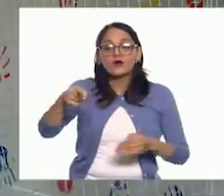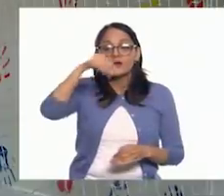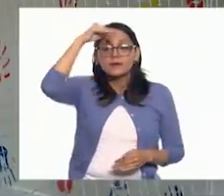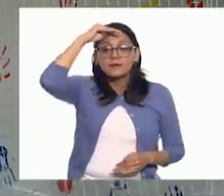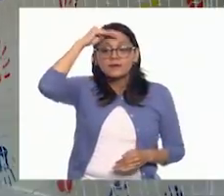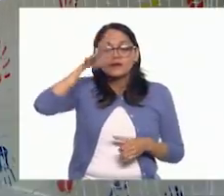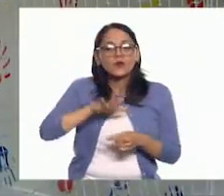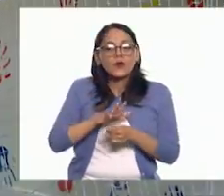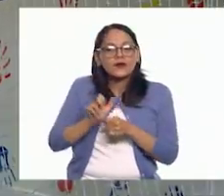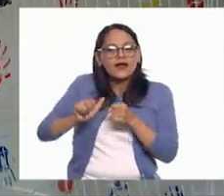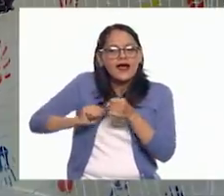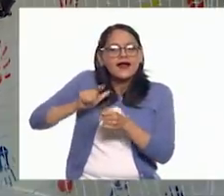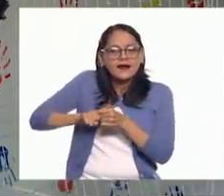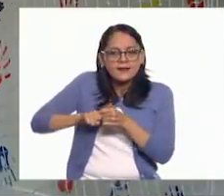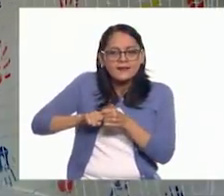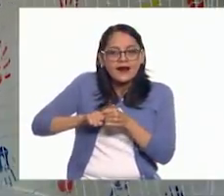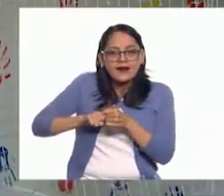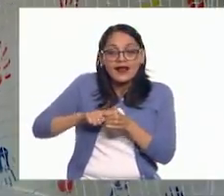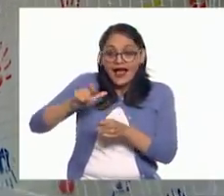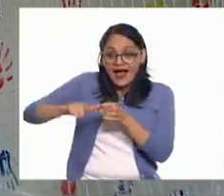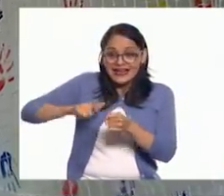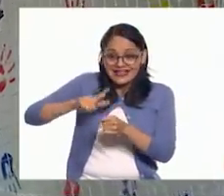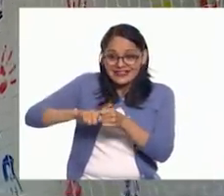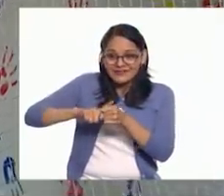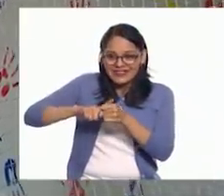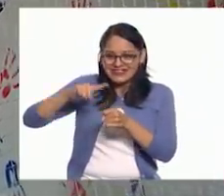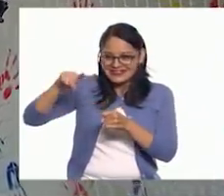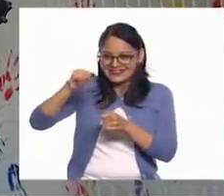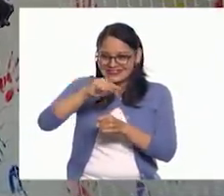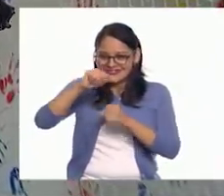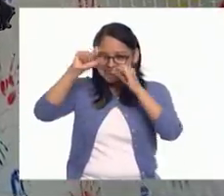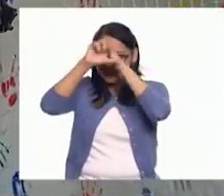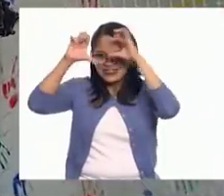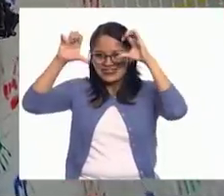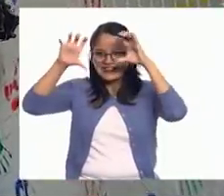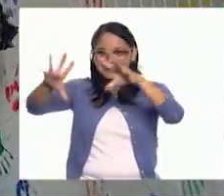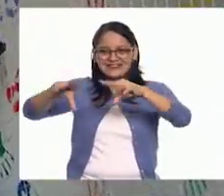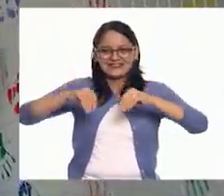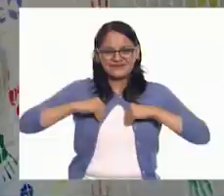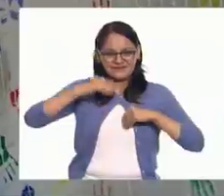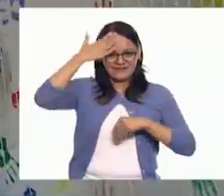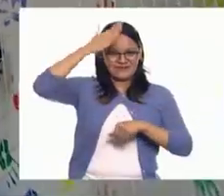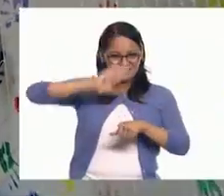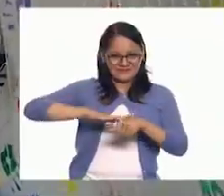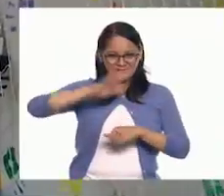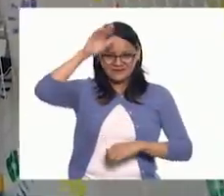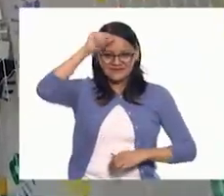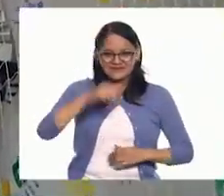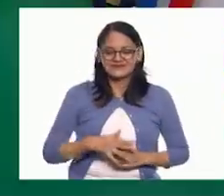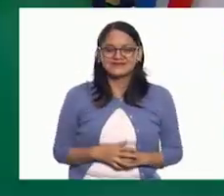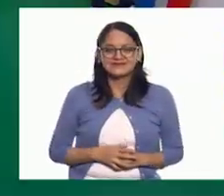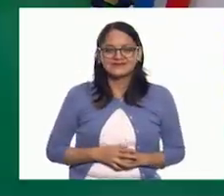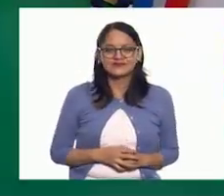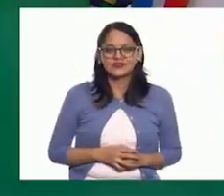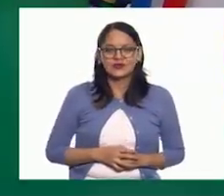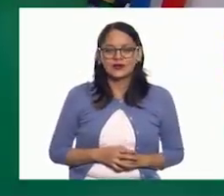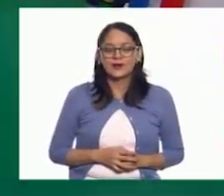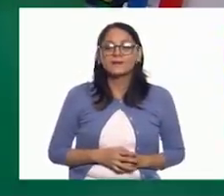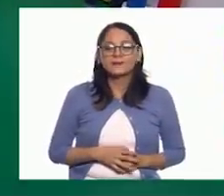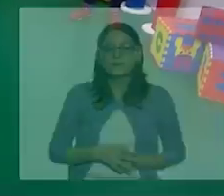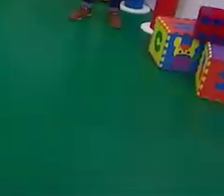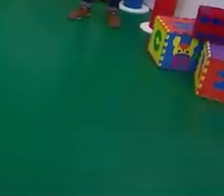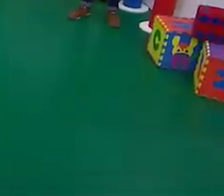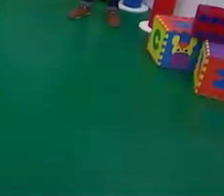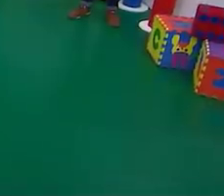en los animalitos. Y si se los van imaginando, vayan apareciéndolos en su memoria. Muy bien. Y dice así.